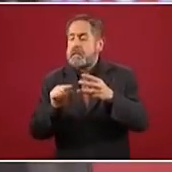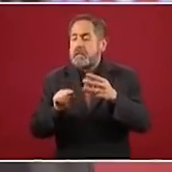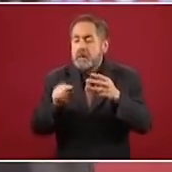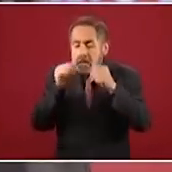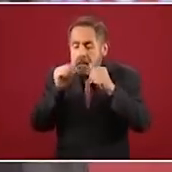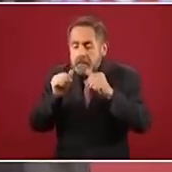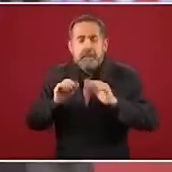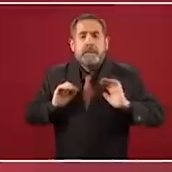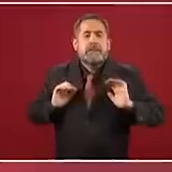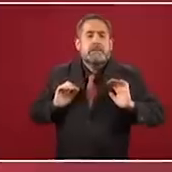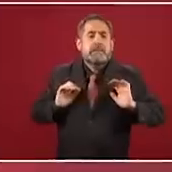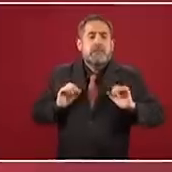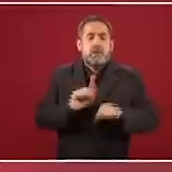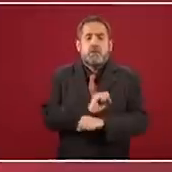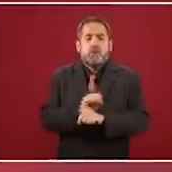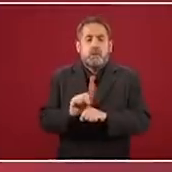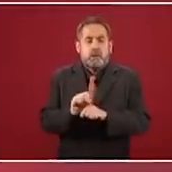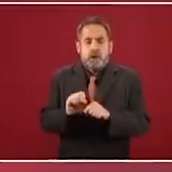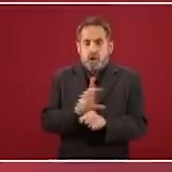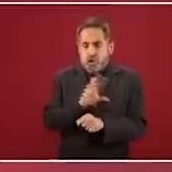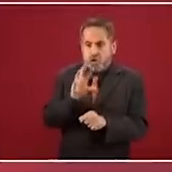No se atendían